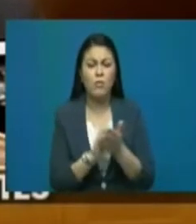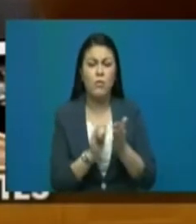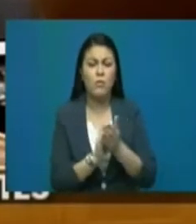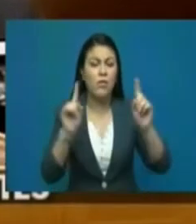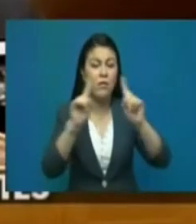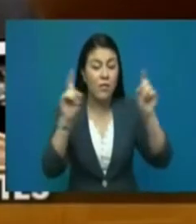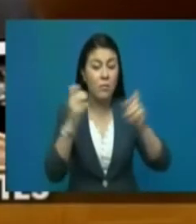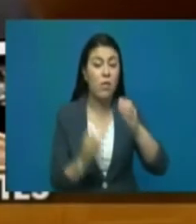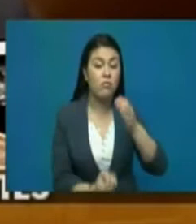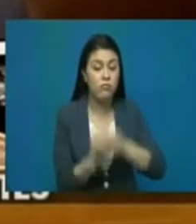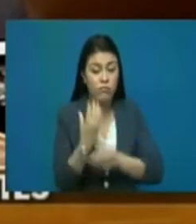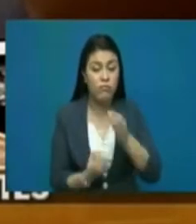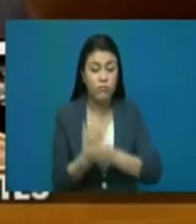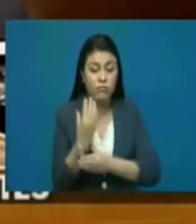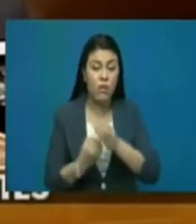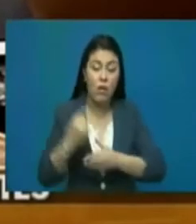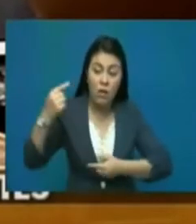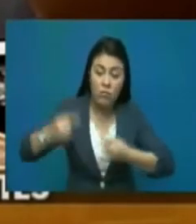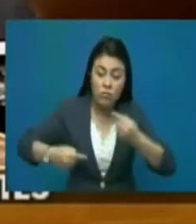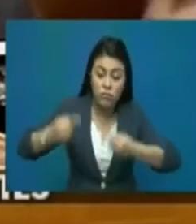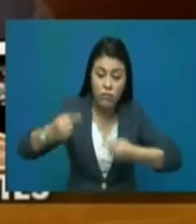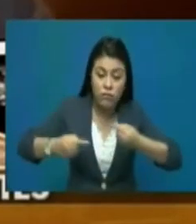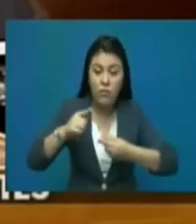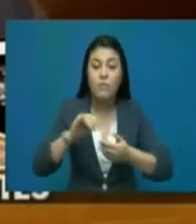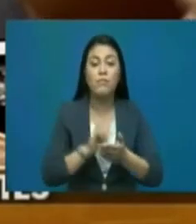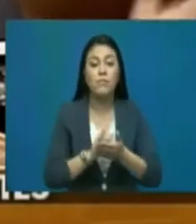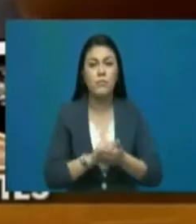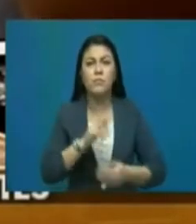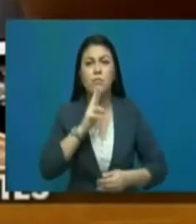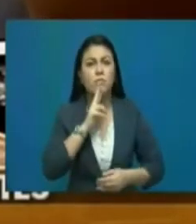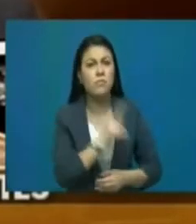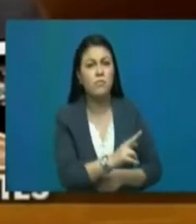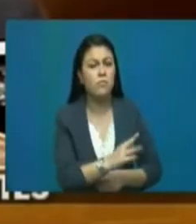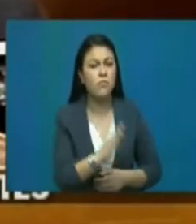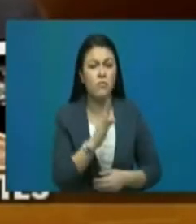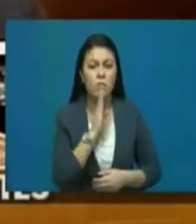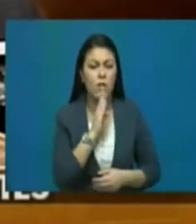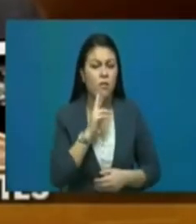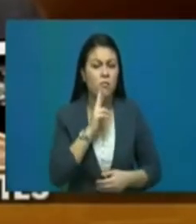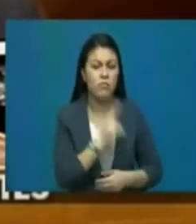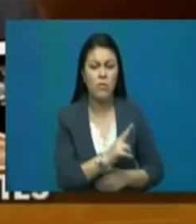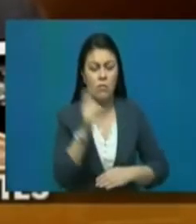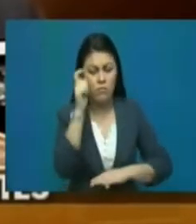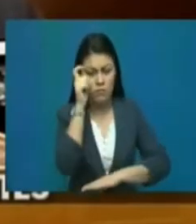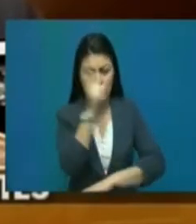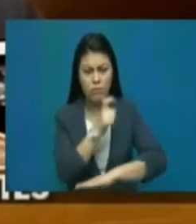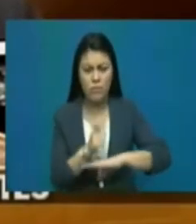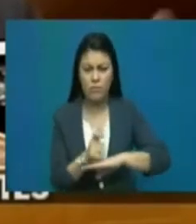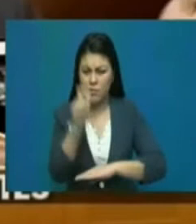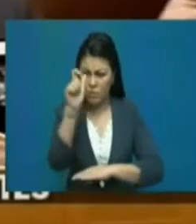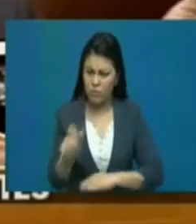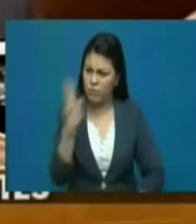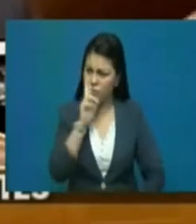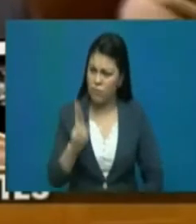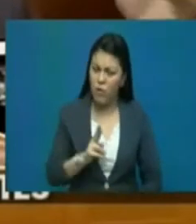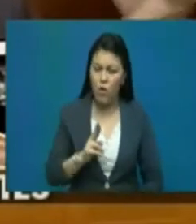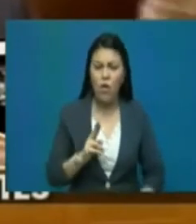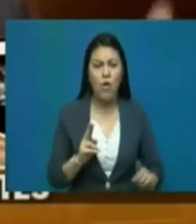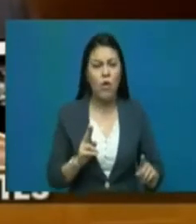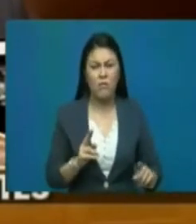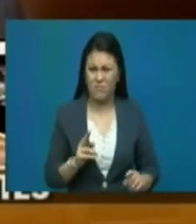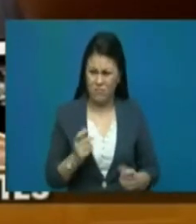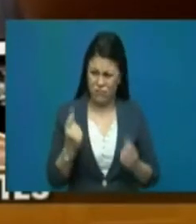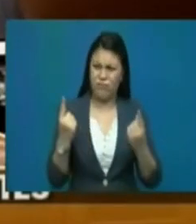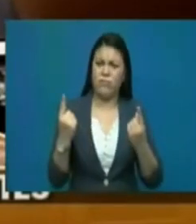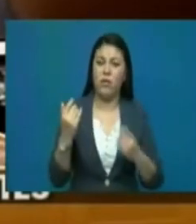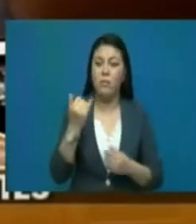productividad y competitividad y la respuesta de la superintendente me sorprendió Y es que ella no tiene